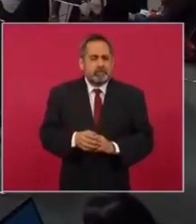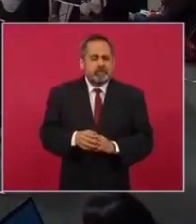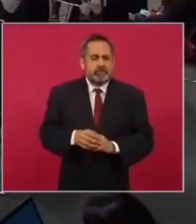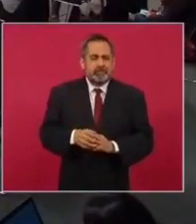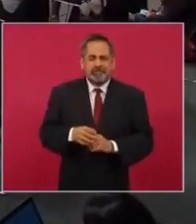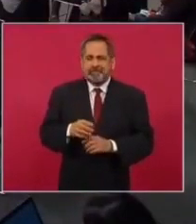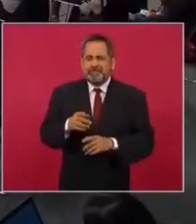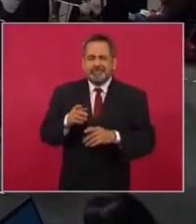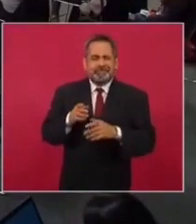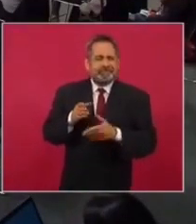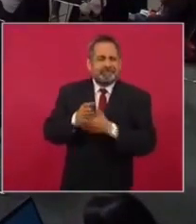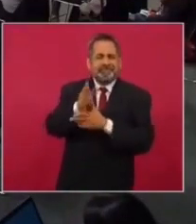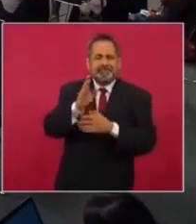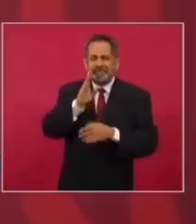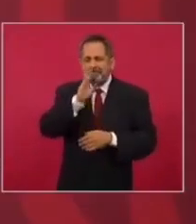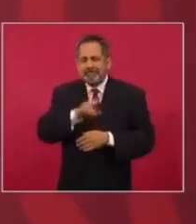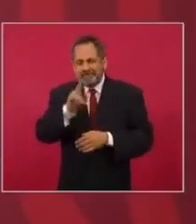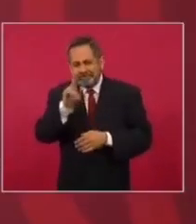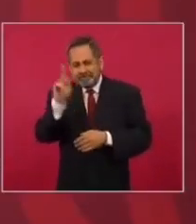problema